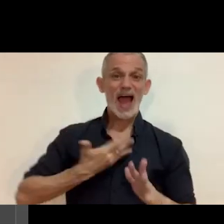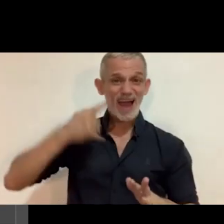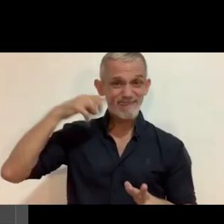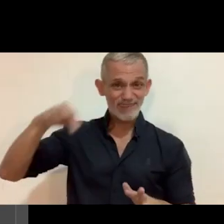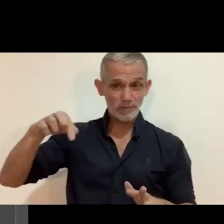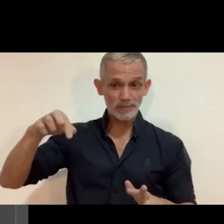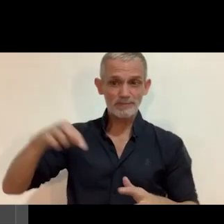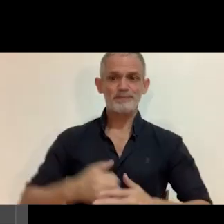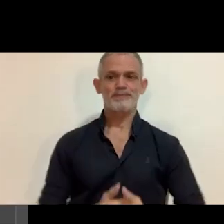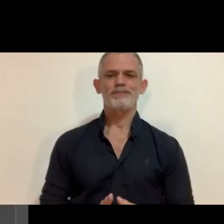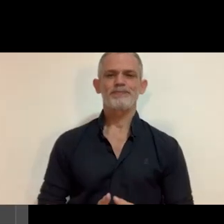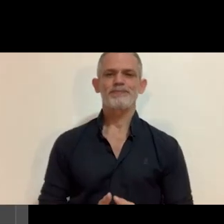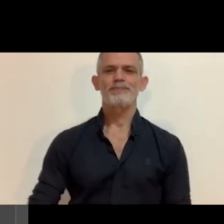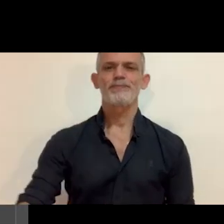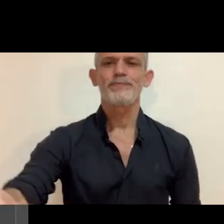FIP.